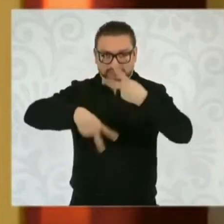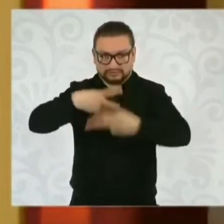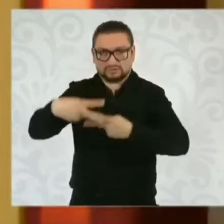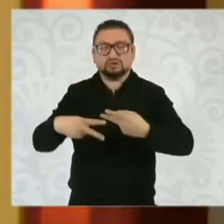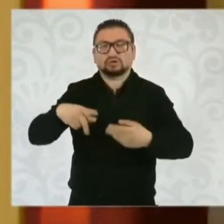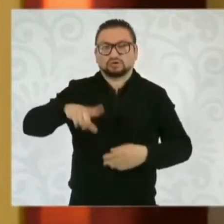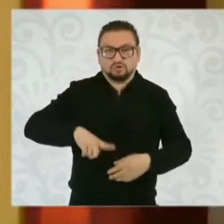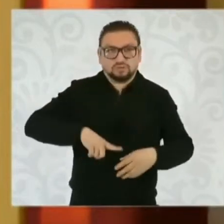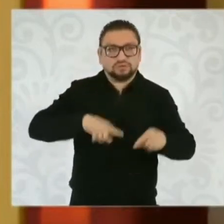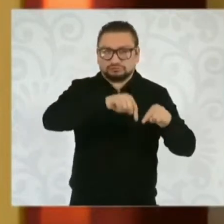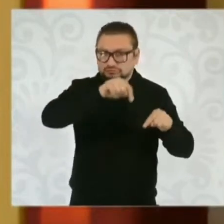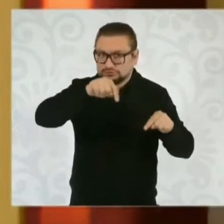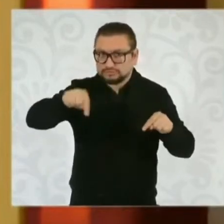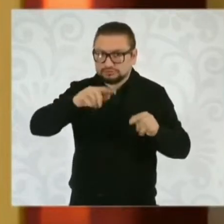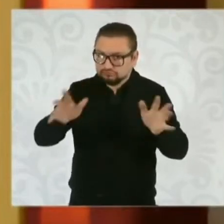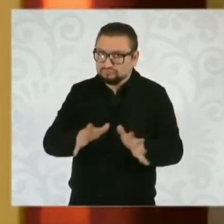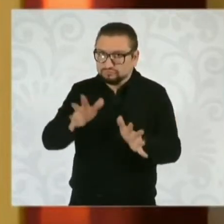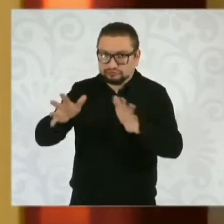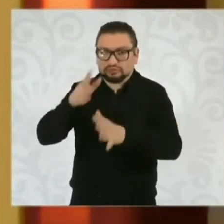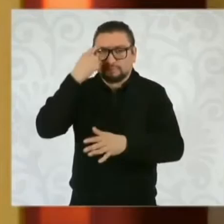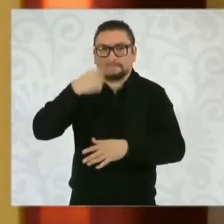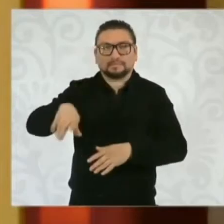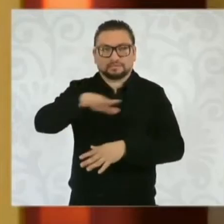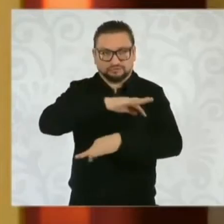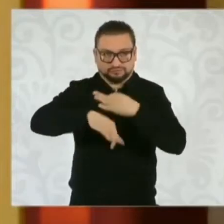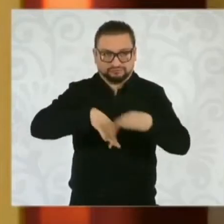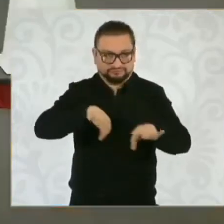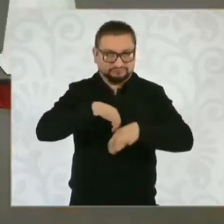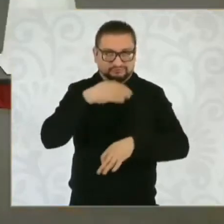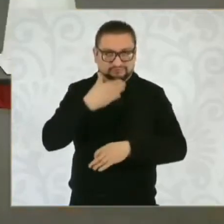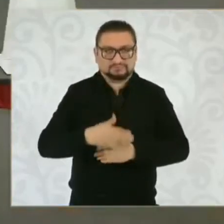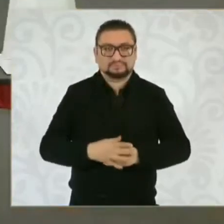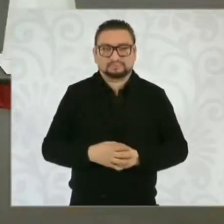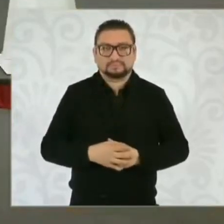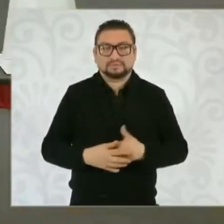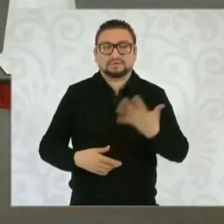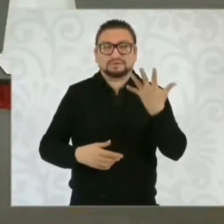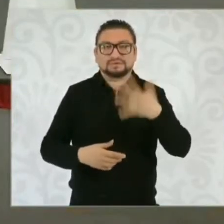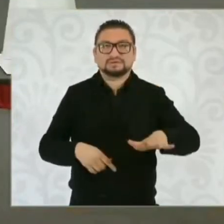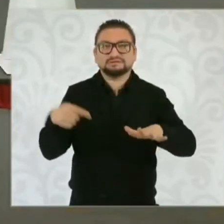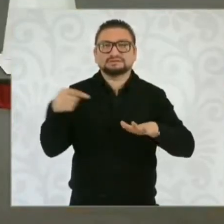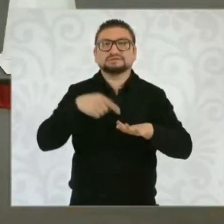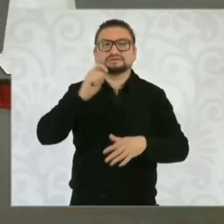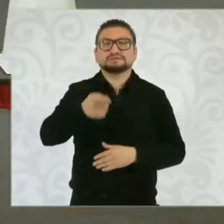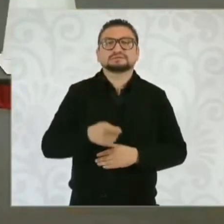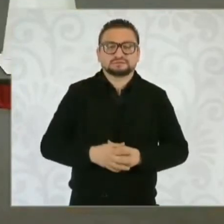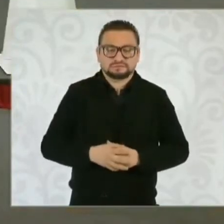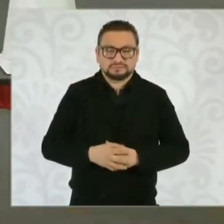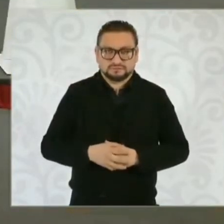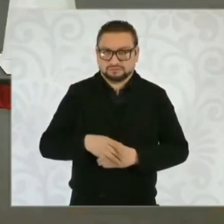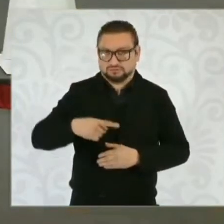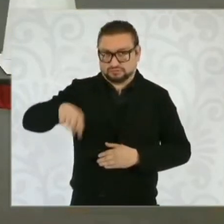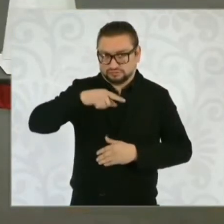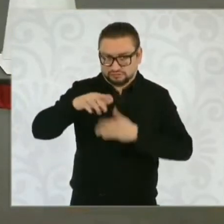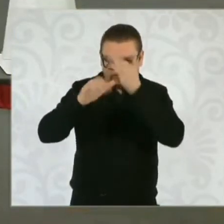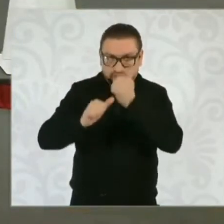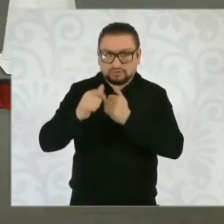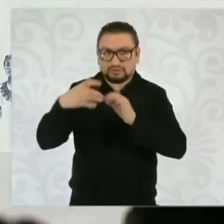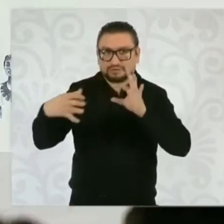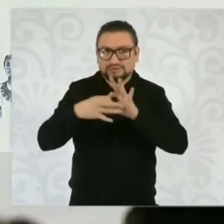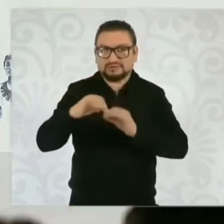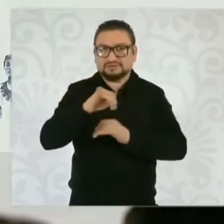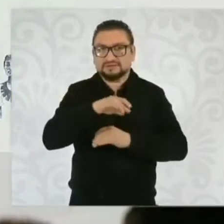diversas dependencias, fomentando unidades laborales. 10, concretar acuerdos con el